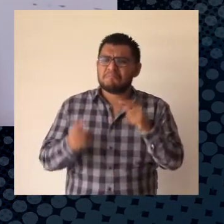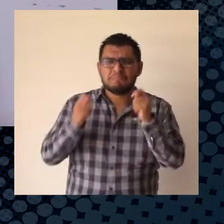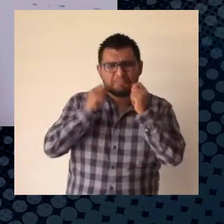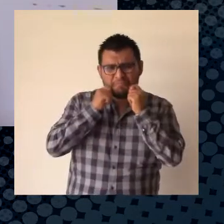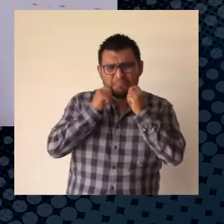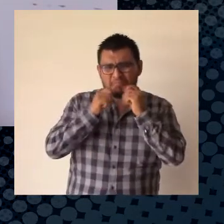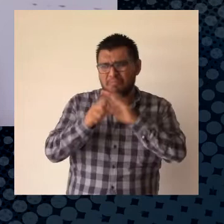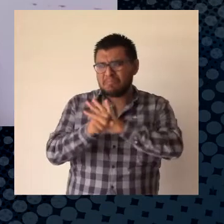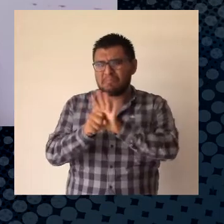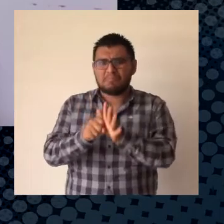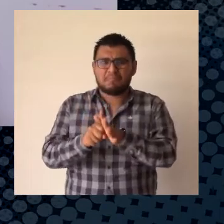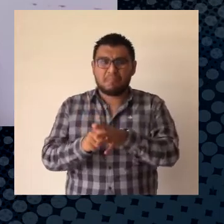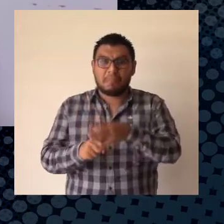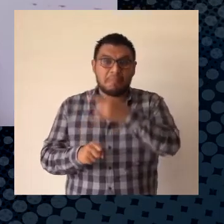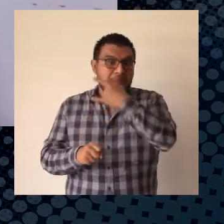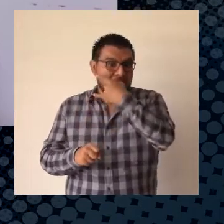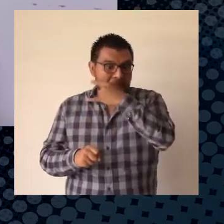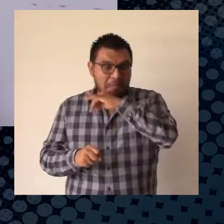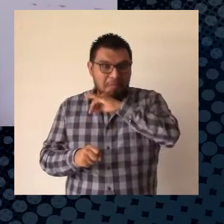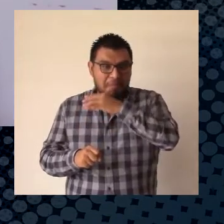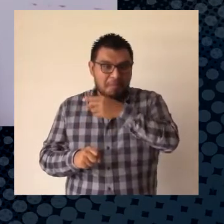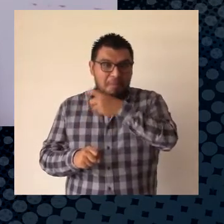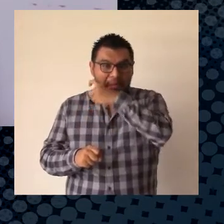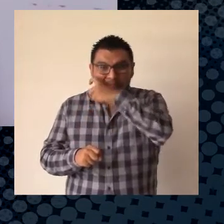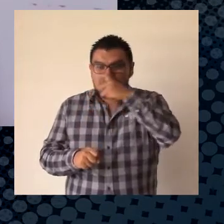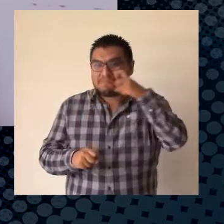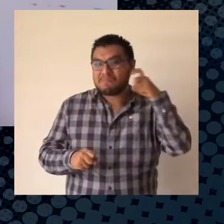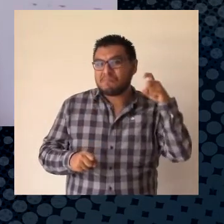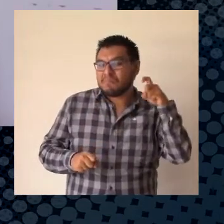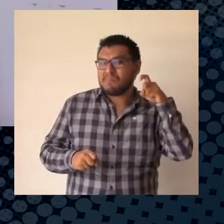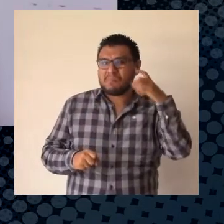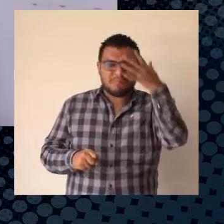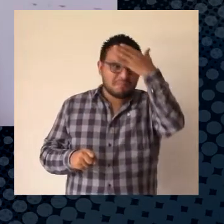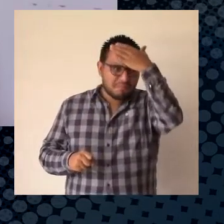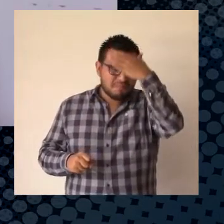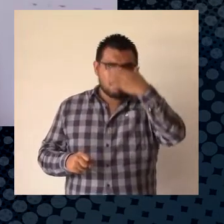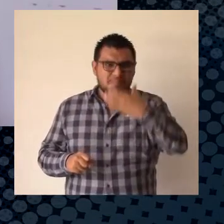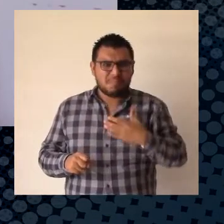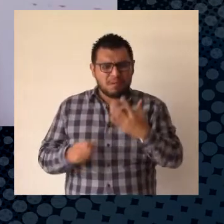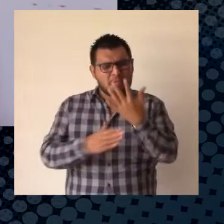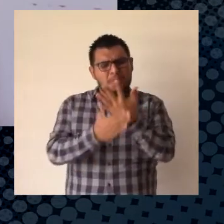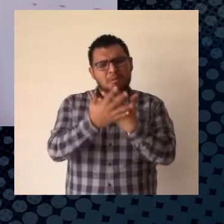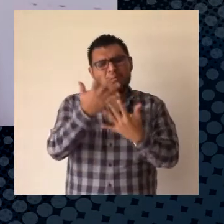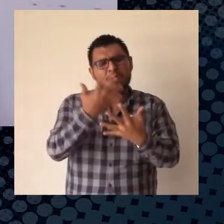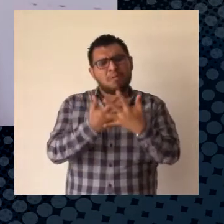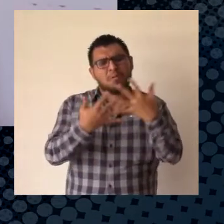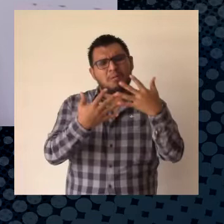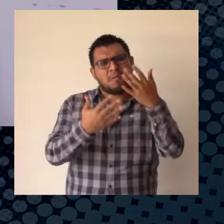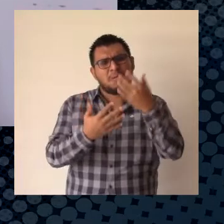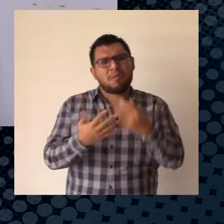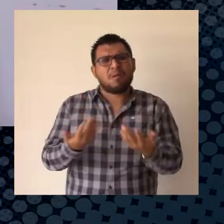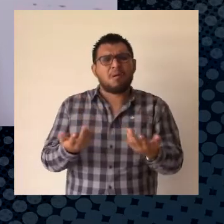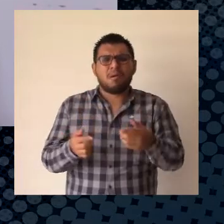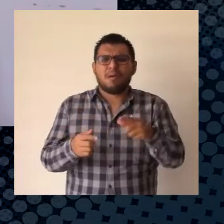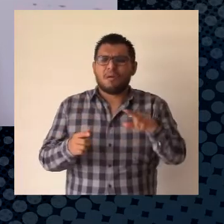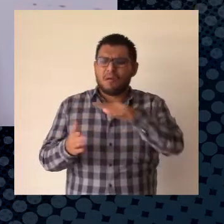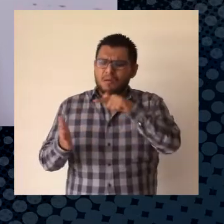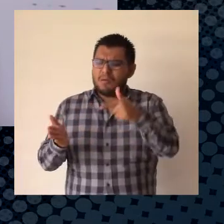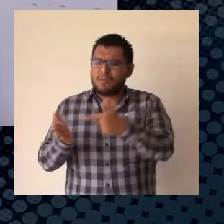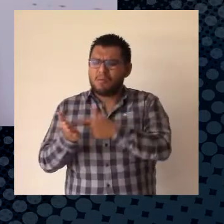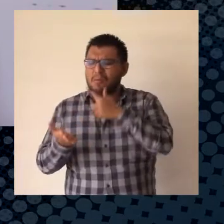bien cubiertos, careta, tenían cubrebocas, tenían guantes, no, el lugar había